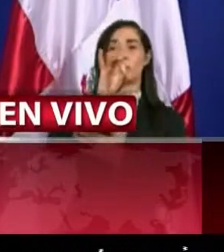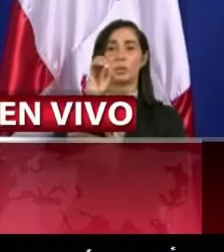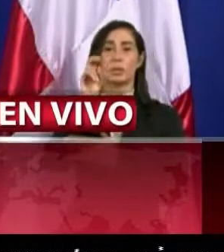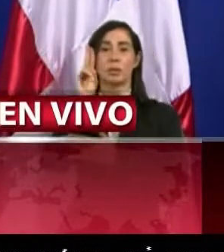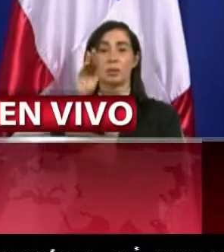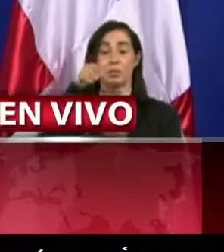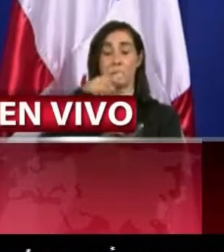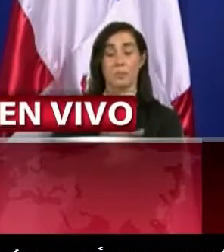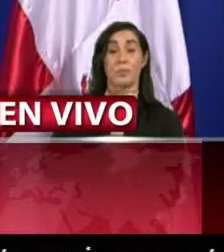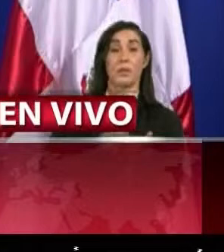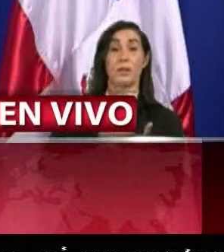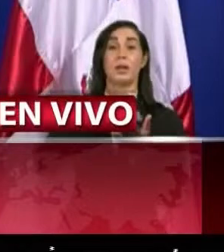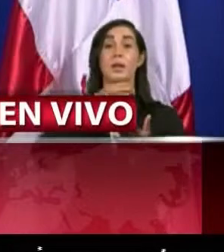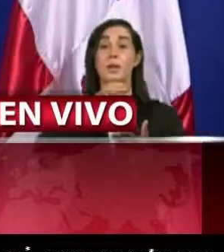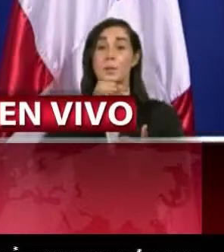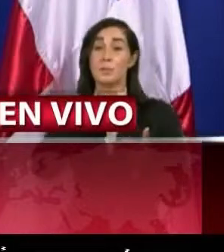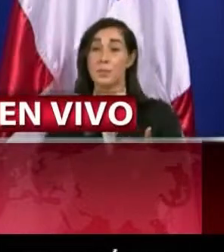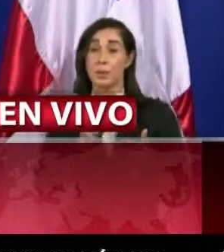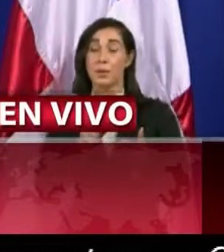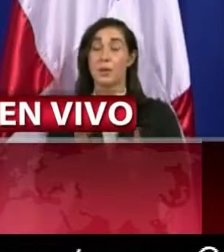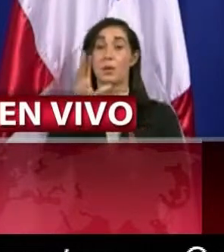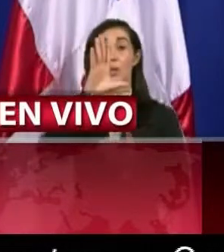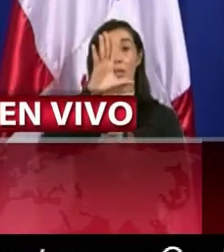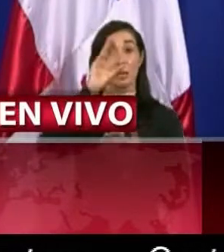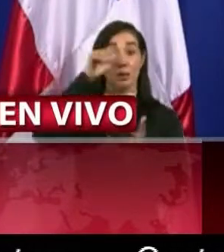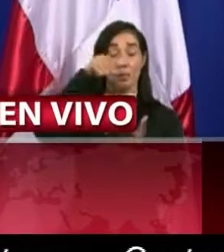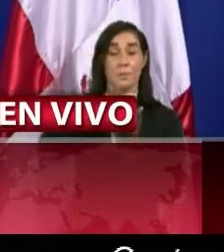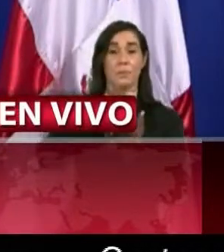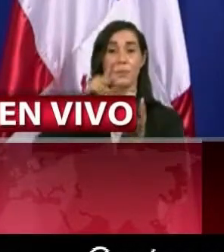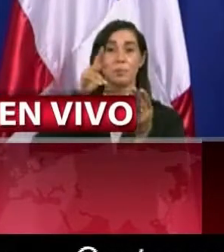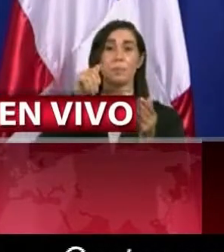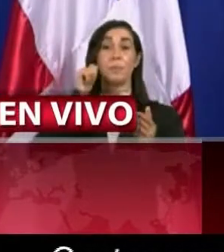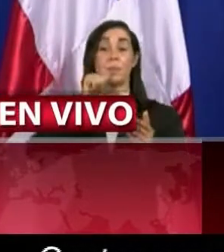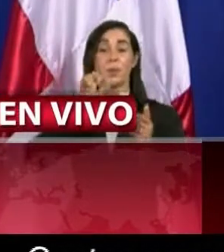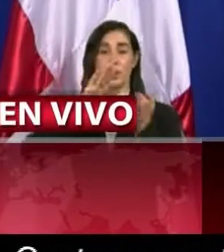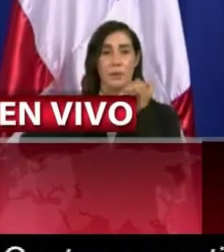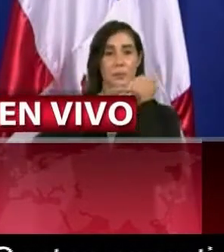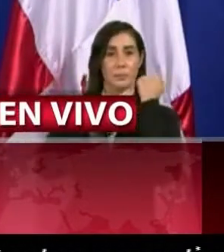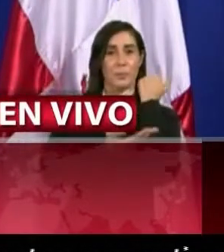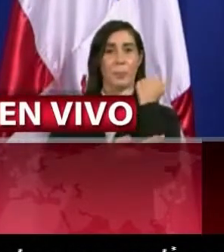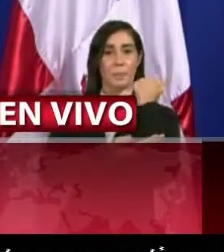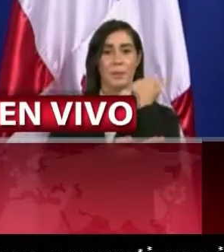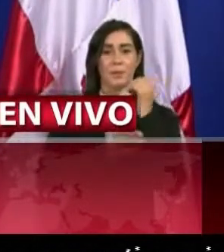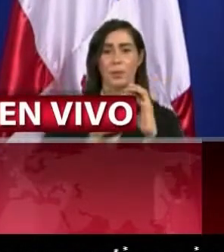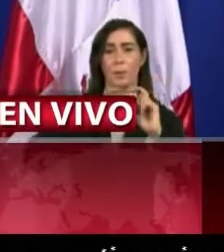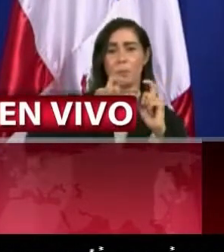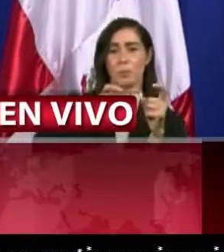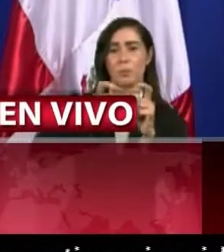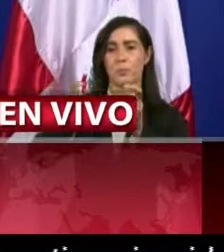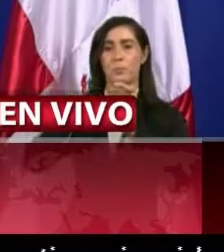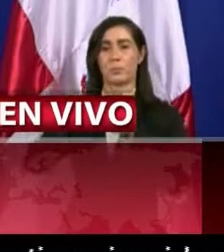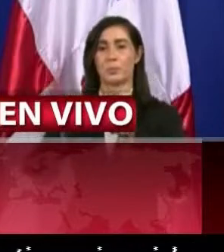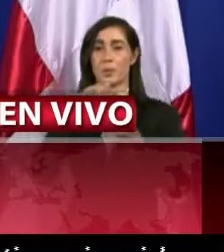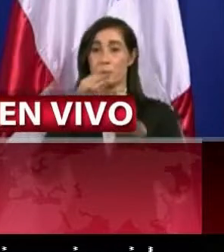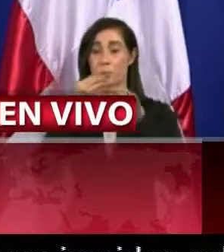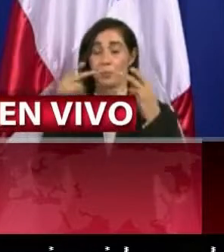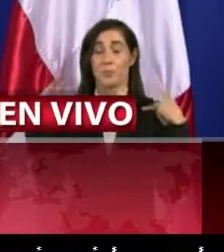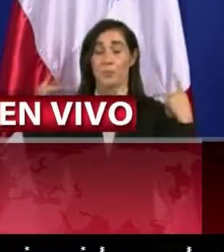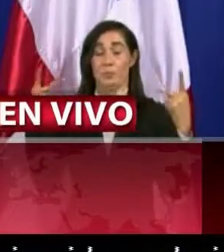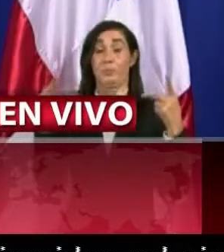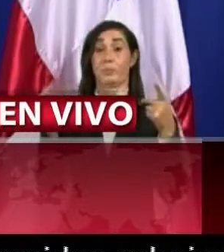82.519 adultos mayores y 5.000 embarazadas. De igual manera, estamos apelando a la